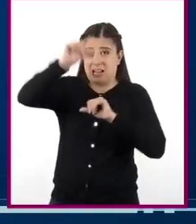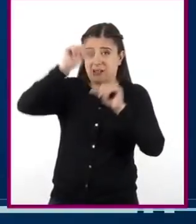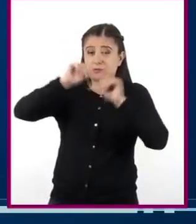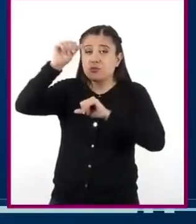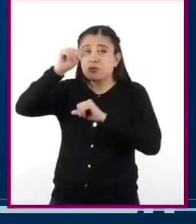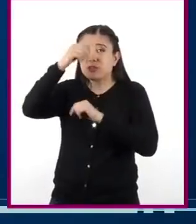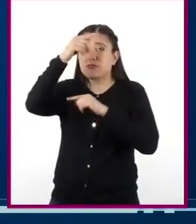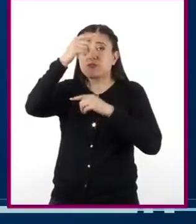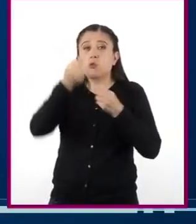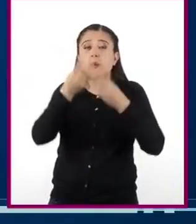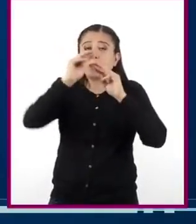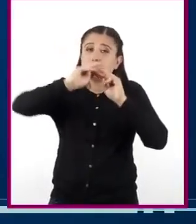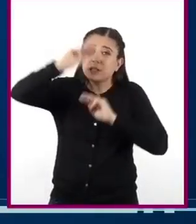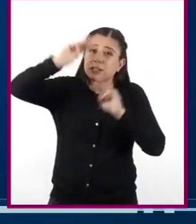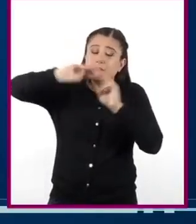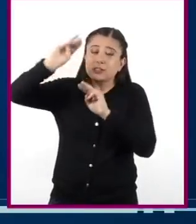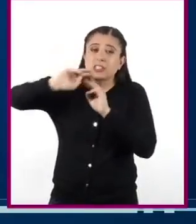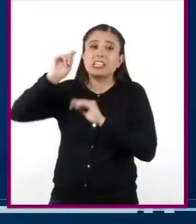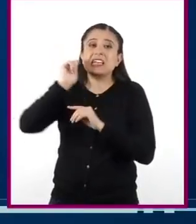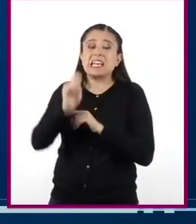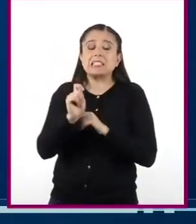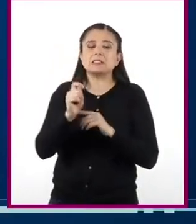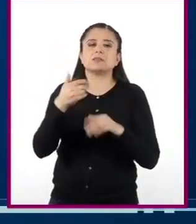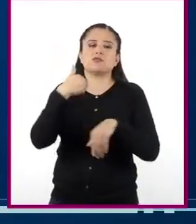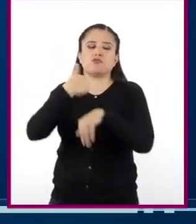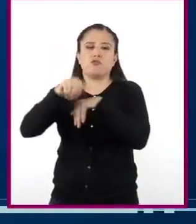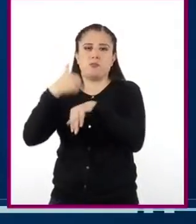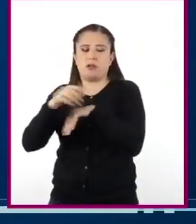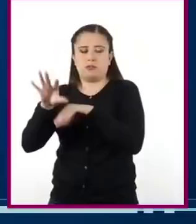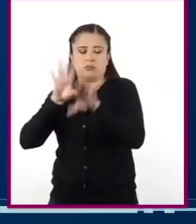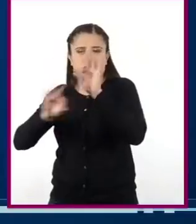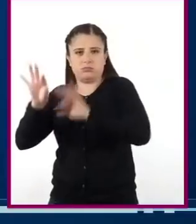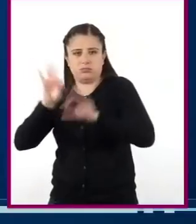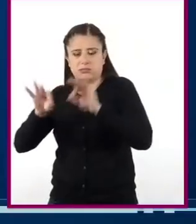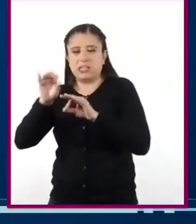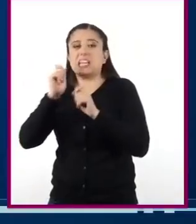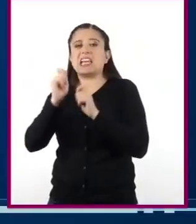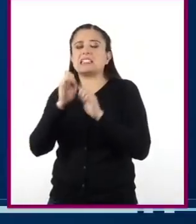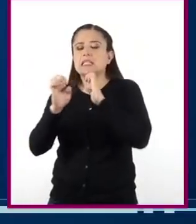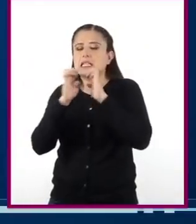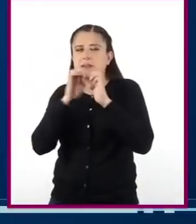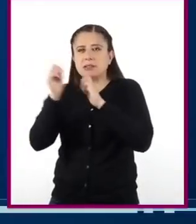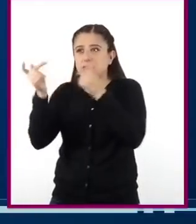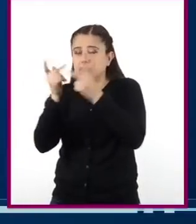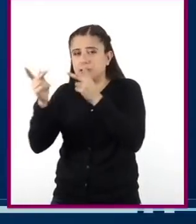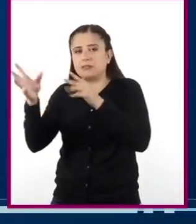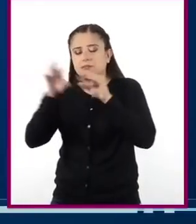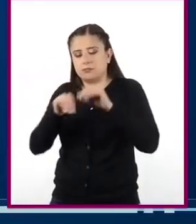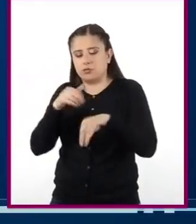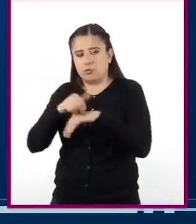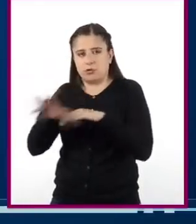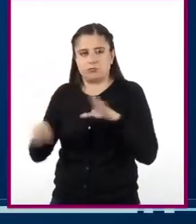está determinada por la frecuencia absoluta o relativa que corresponda a cada clase o intervalo.